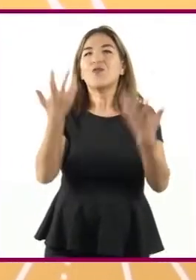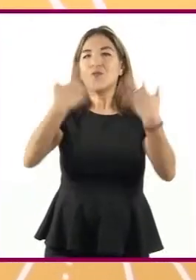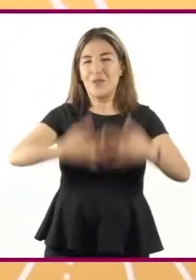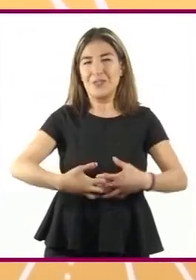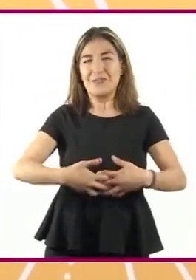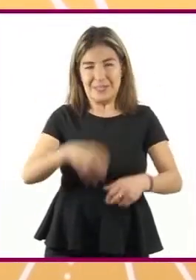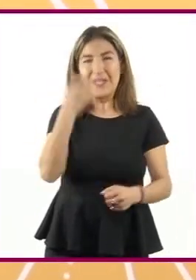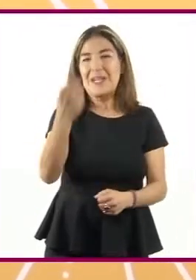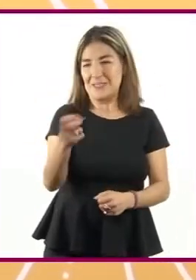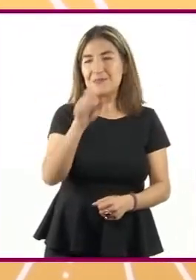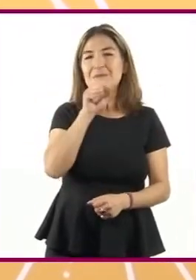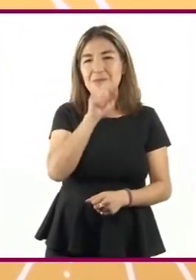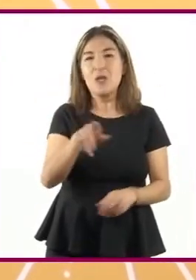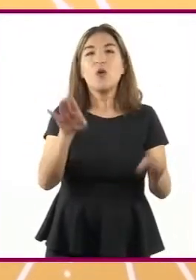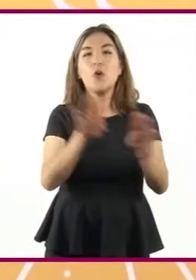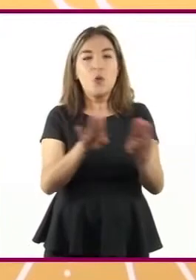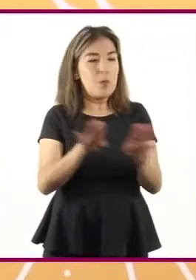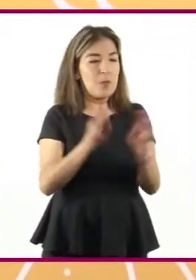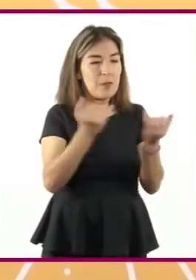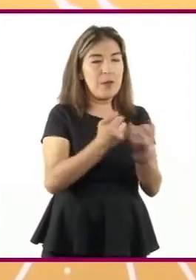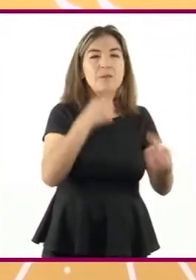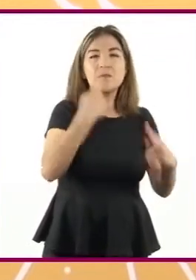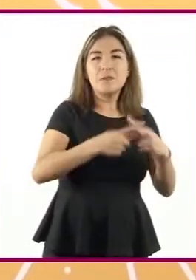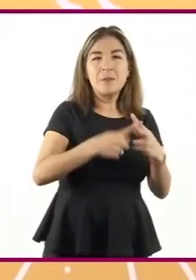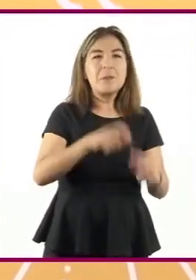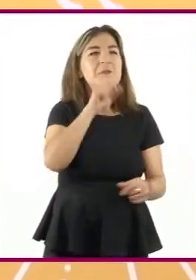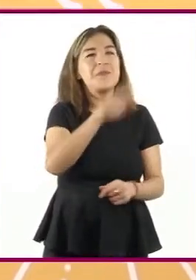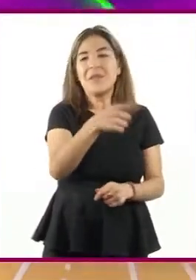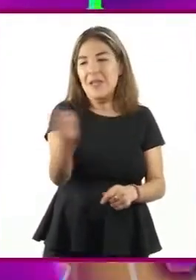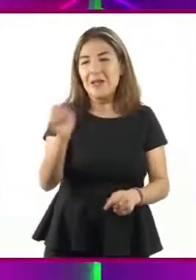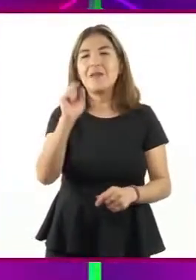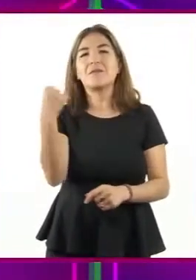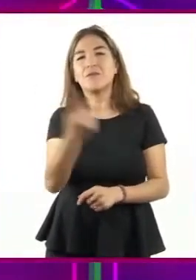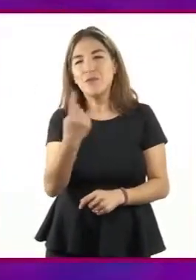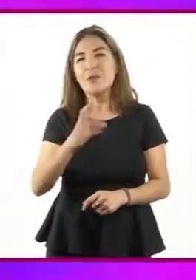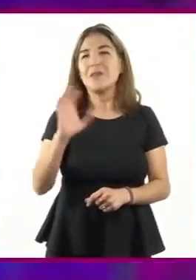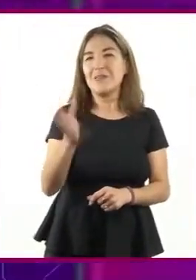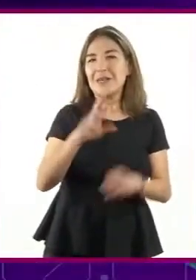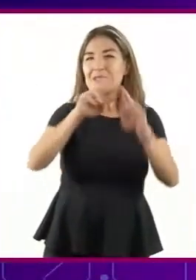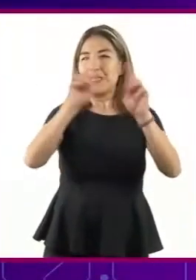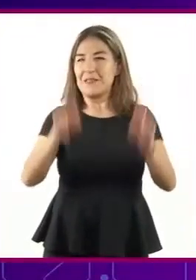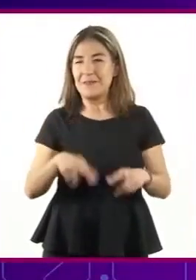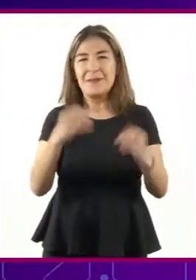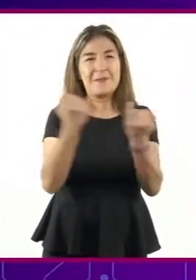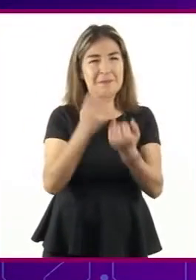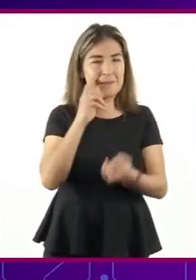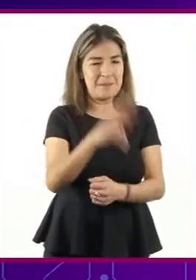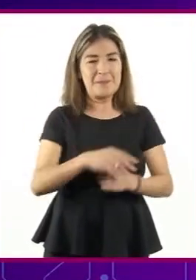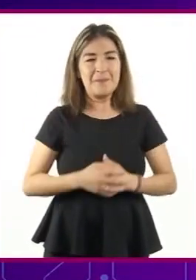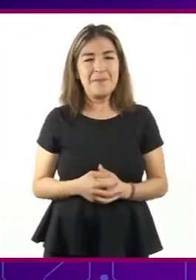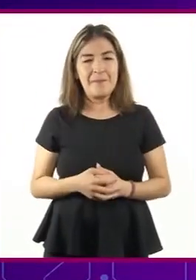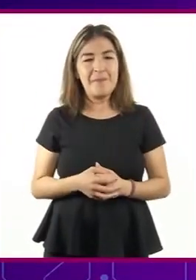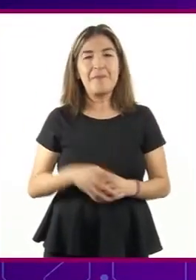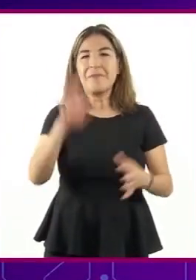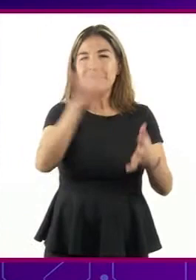esa misma manera podemos calcular el consumo de los demás aparatos que tenemos en casa. Observemos la siguiente tabla. Aquí